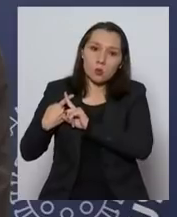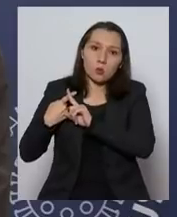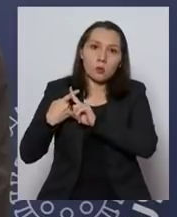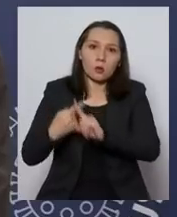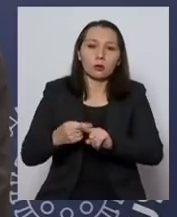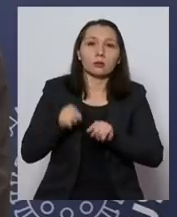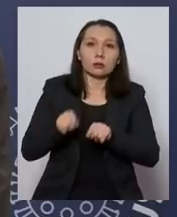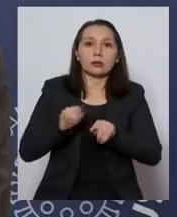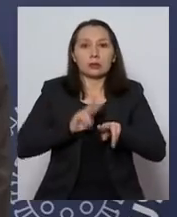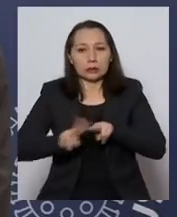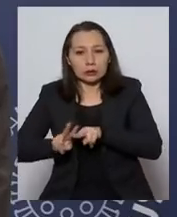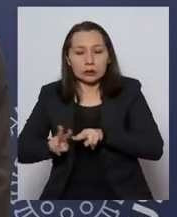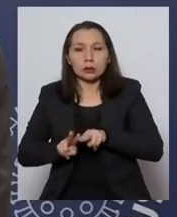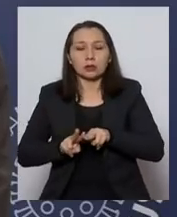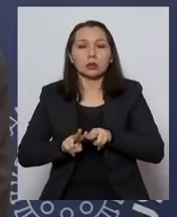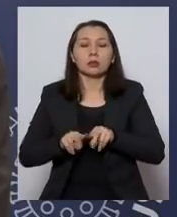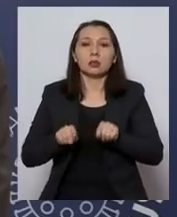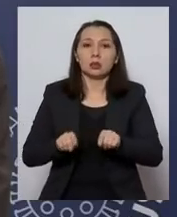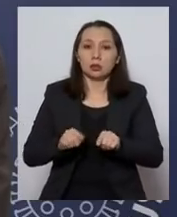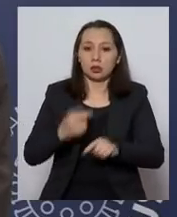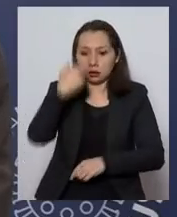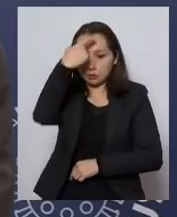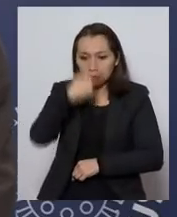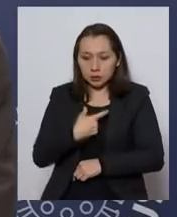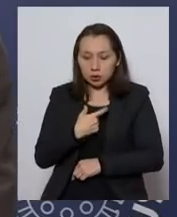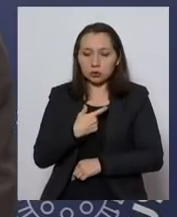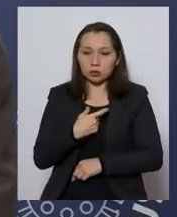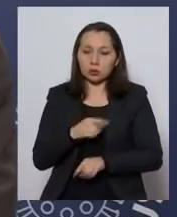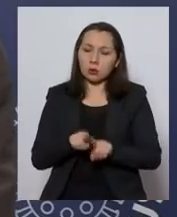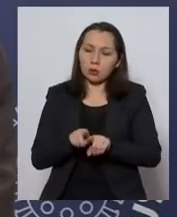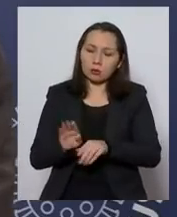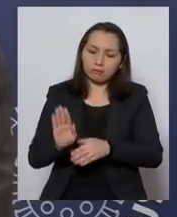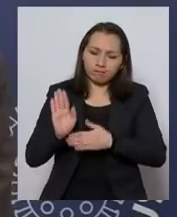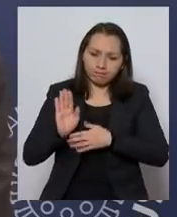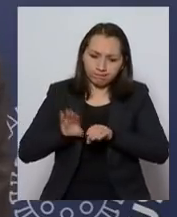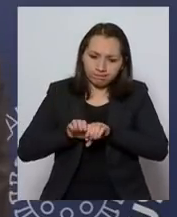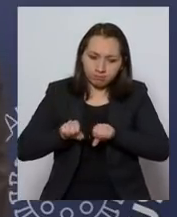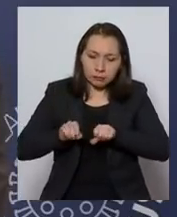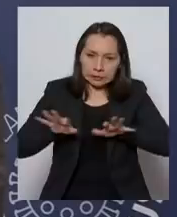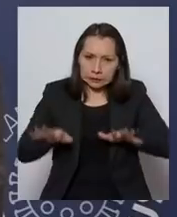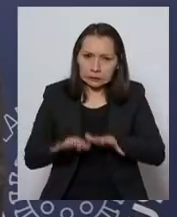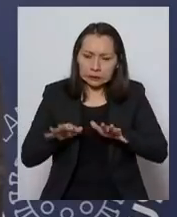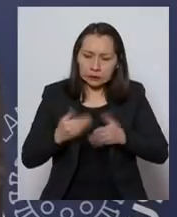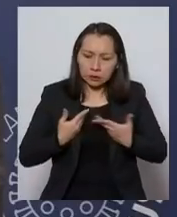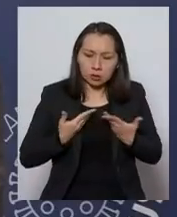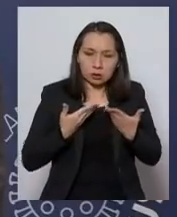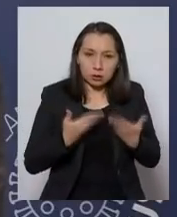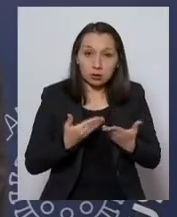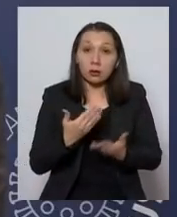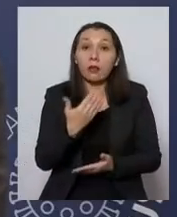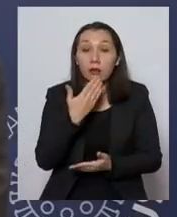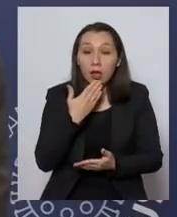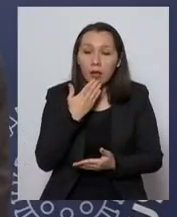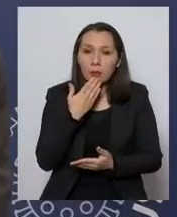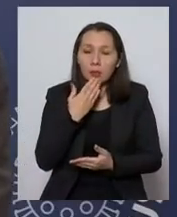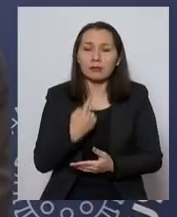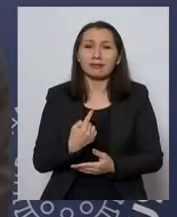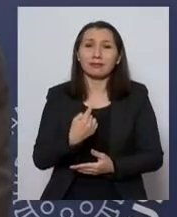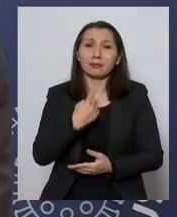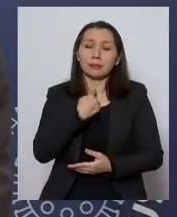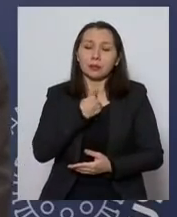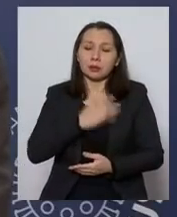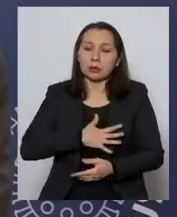que están haciendo, un sacrificio personal, de compromiso, de energía, también de